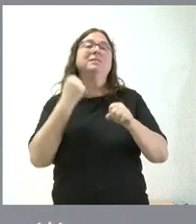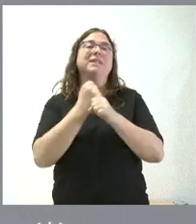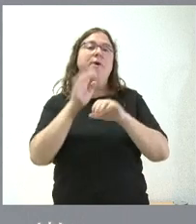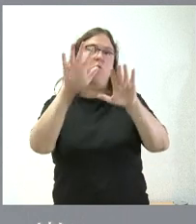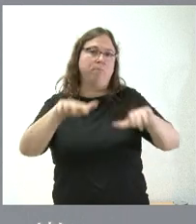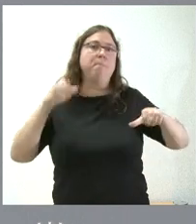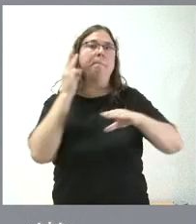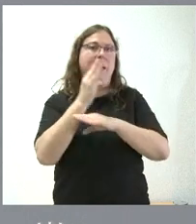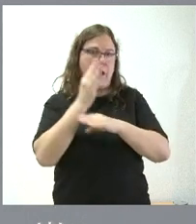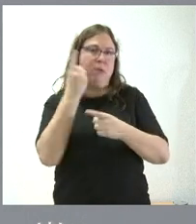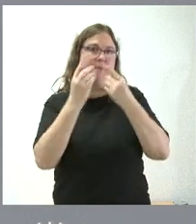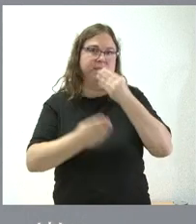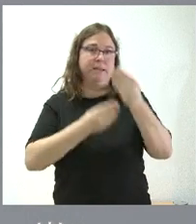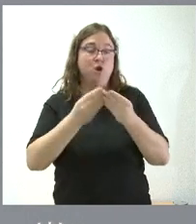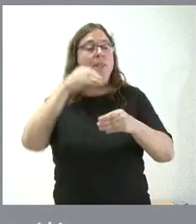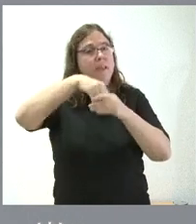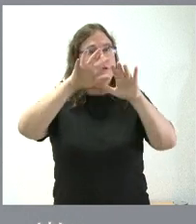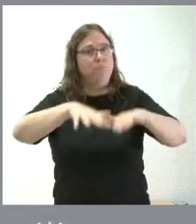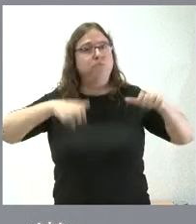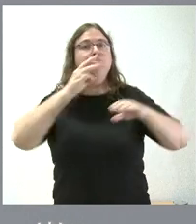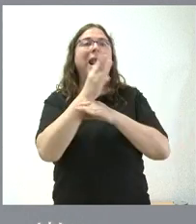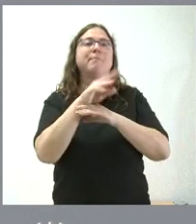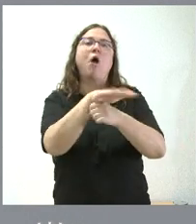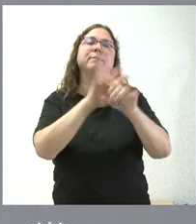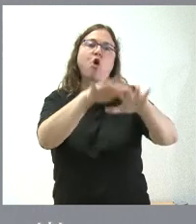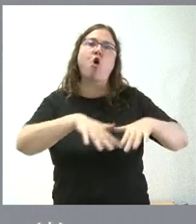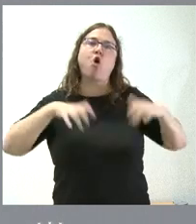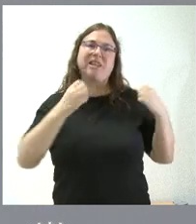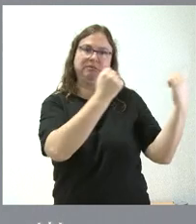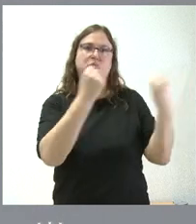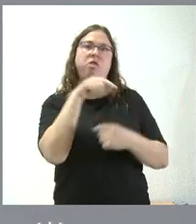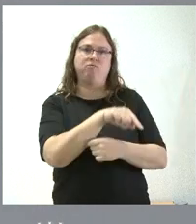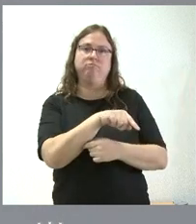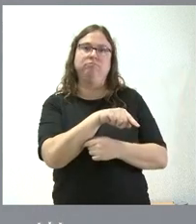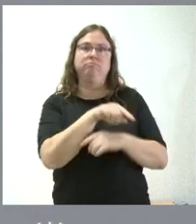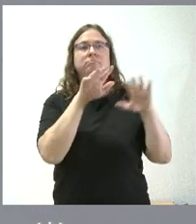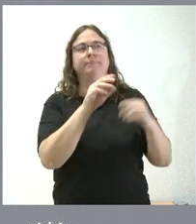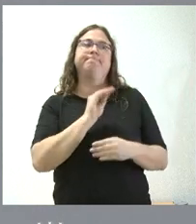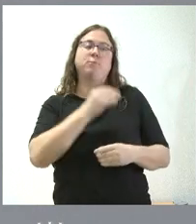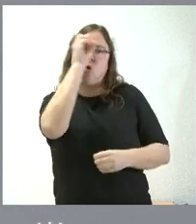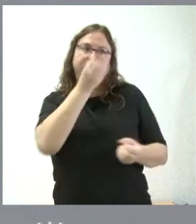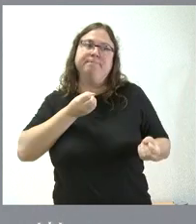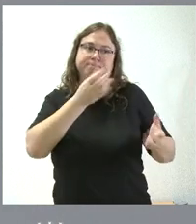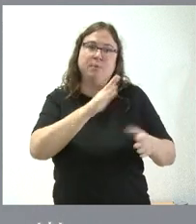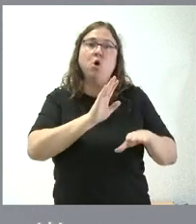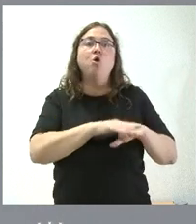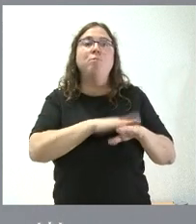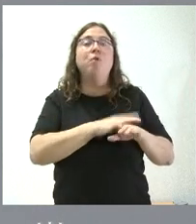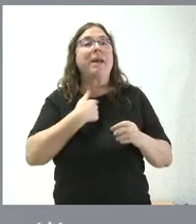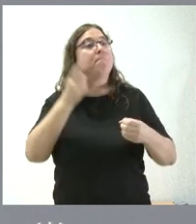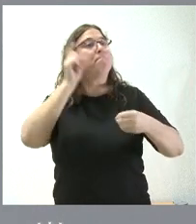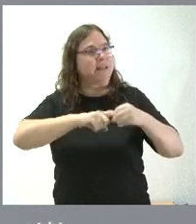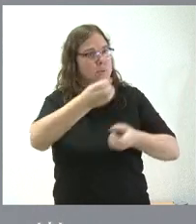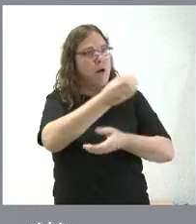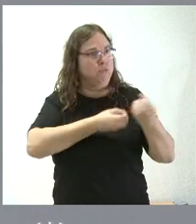como usted conoce lógicamente el trabajo parlamentario es el ámbito de las Cortes de castillón es una institución y como tal hemos dado una opinión porque nosotros también participamos